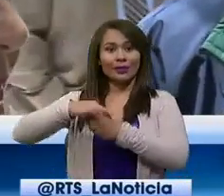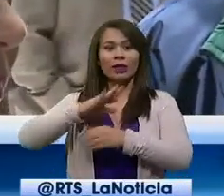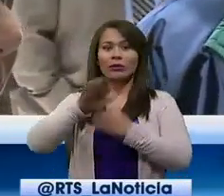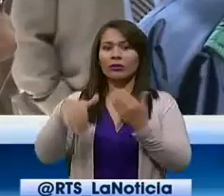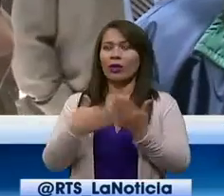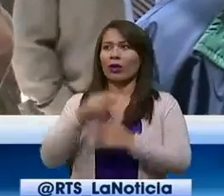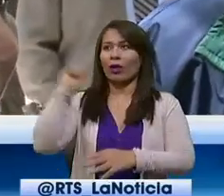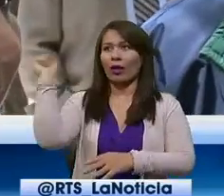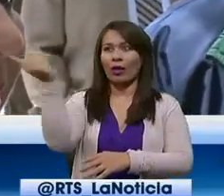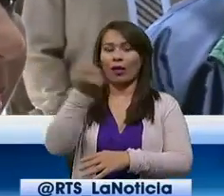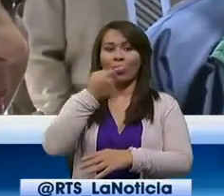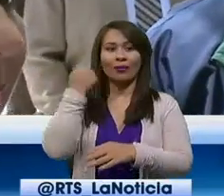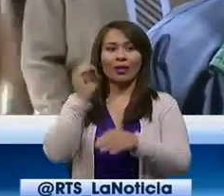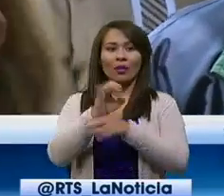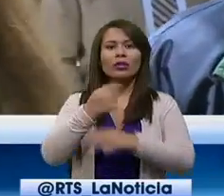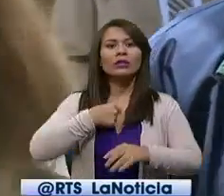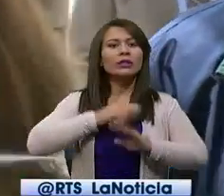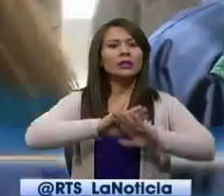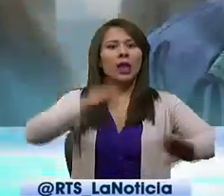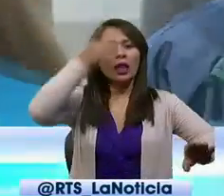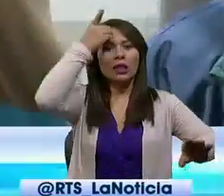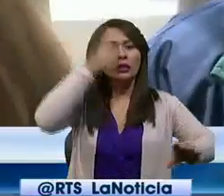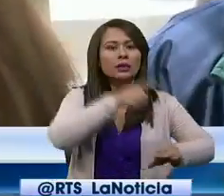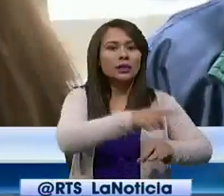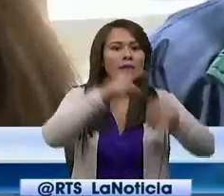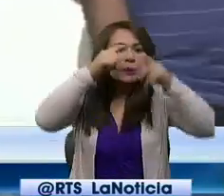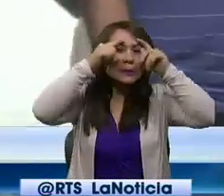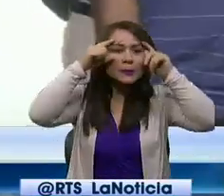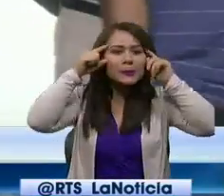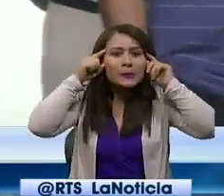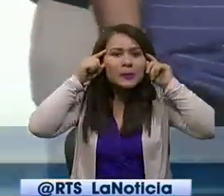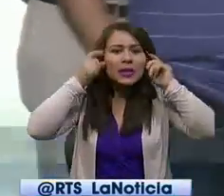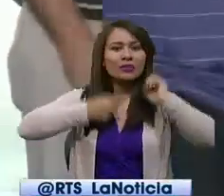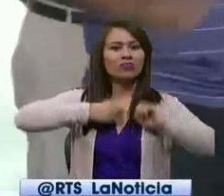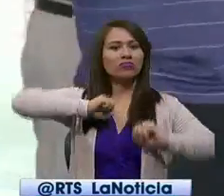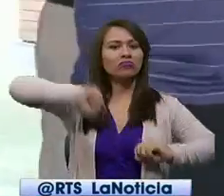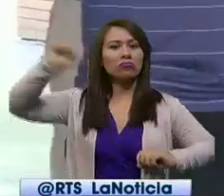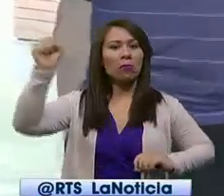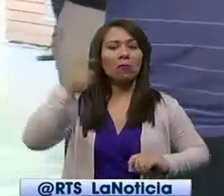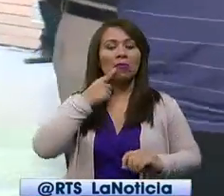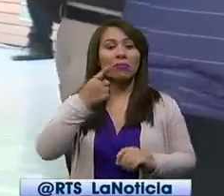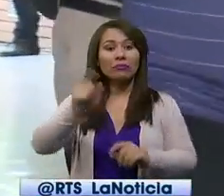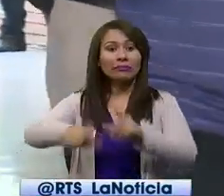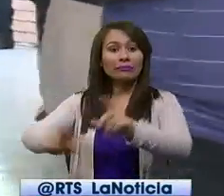el Ecuador me dicen, yo ya decidí el voto por Lasso. Informó Sofía Vintimilla.